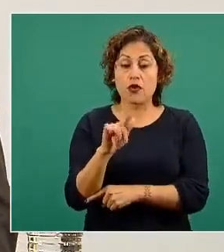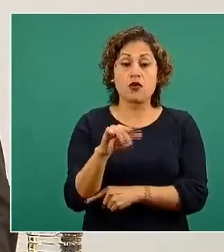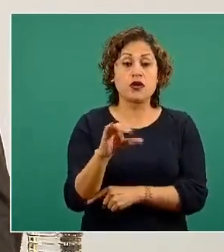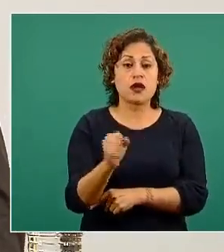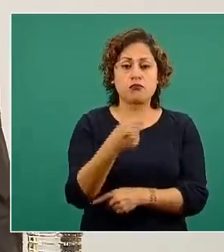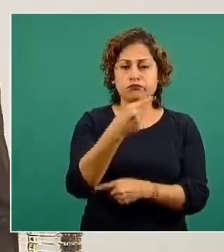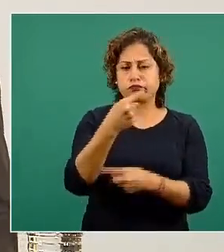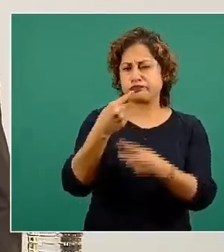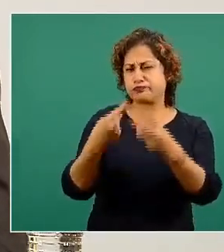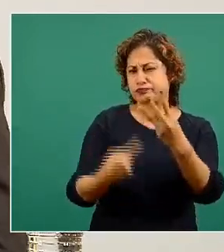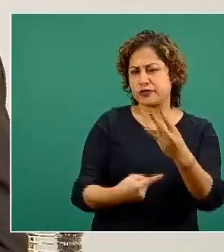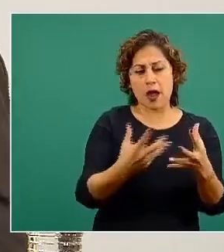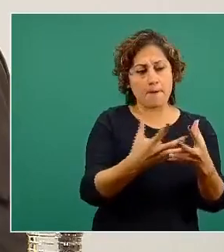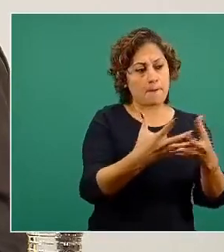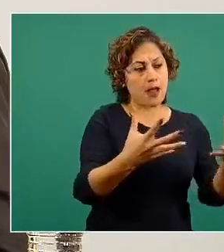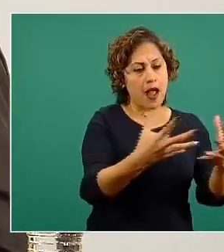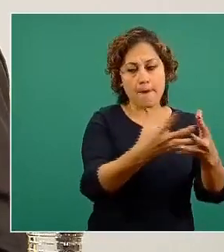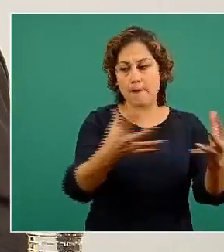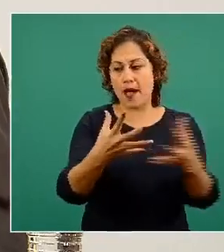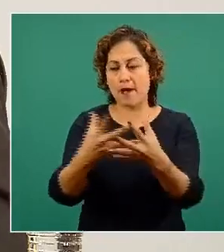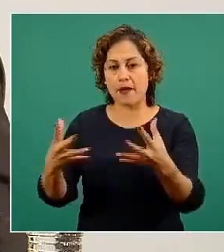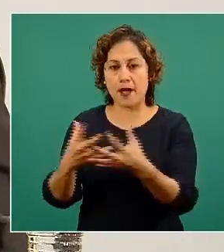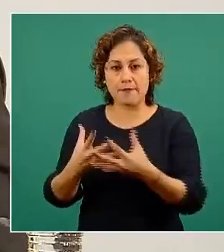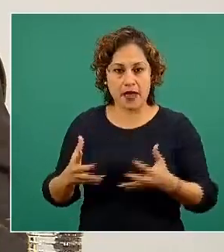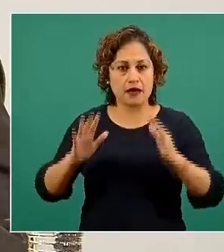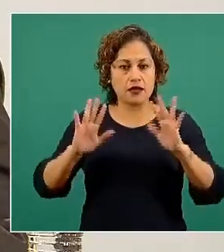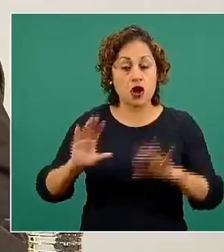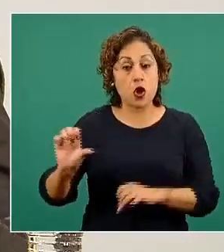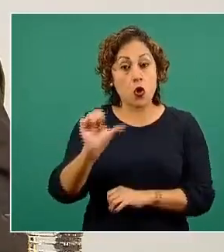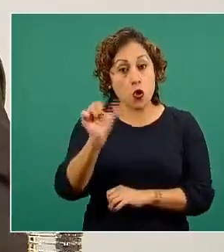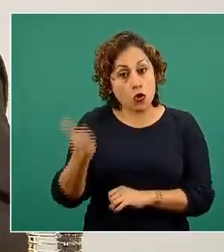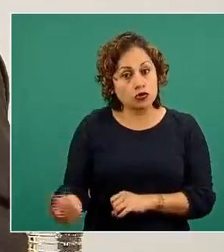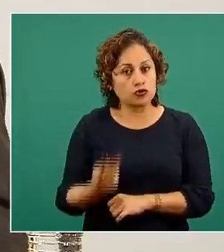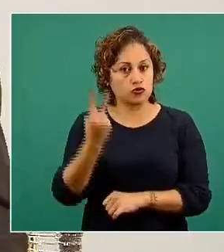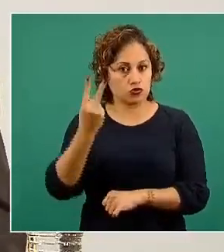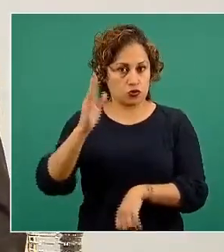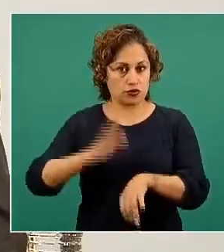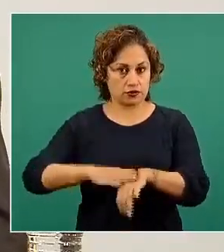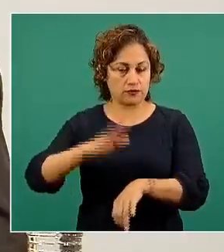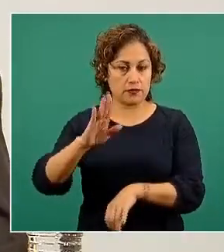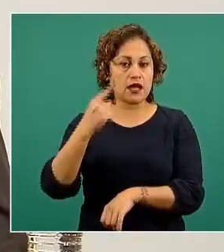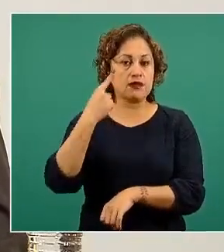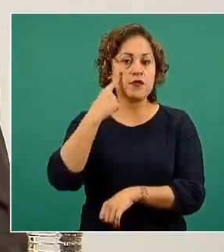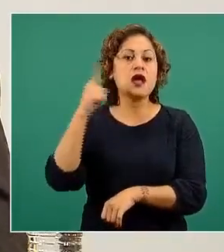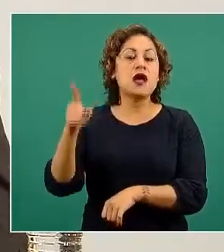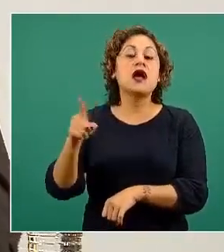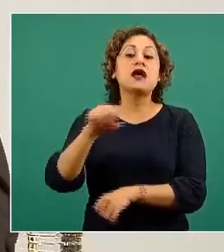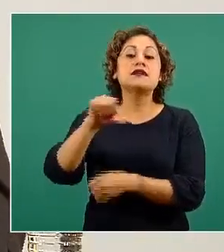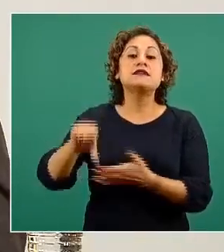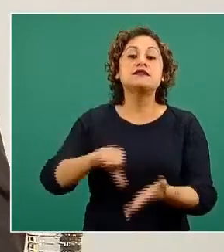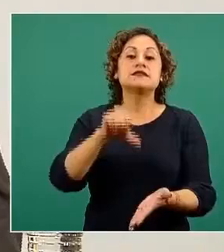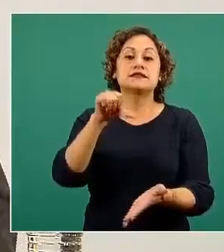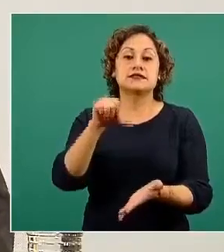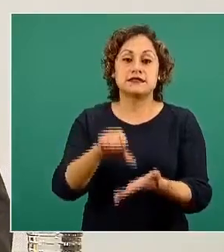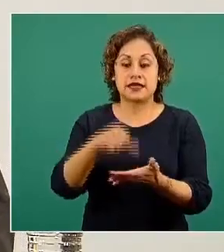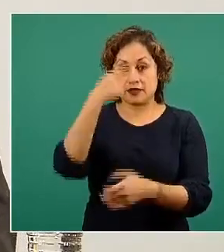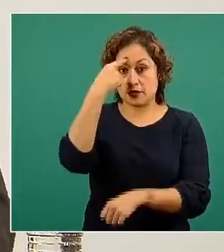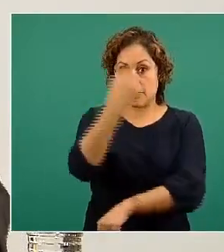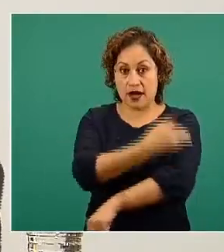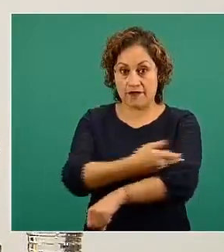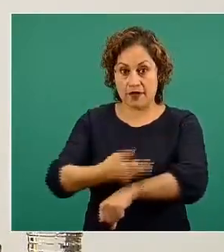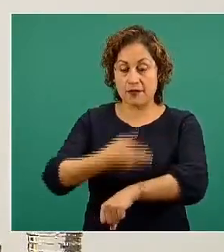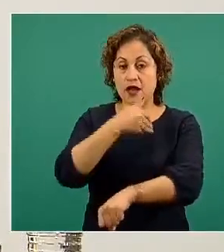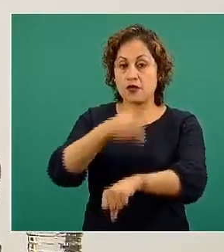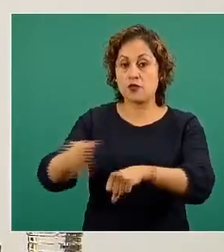se ha observado. Hay dos casos adicionales. En unidades de medicina familiar, por ejemplo, la 13 de